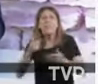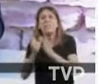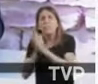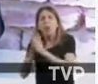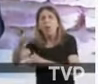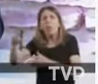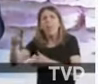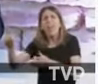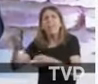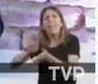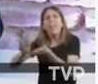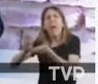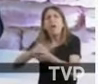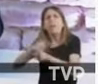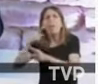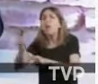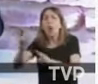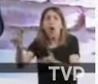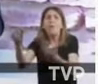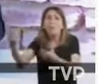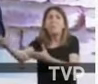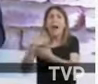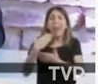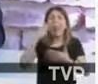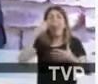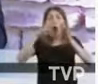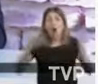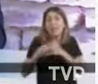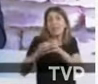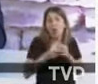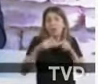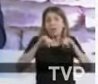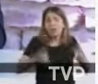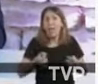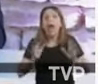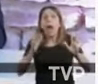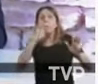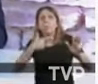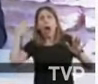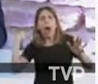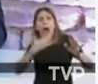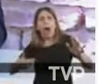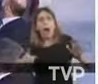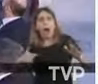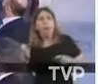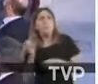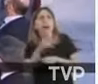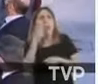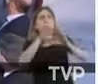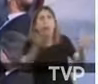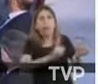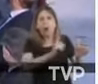deuda vinieran a explicarlo y a debatirlo al Parlamento. O sea que no vinieron cuando tomaron el crédito y ahora se quejan